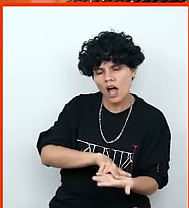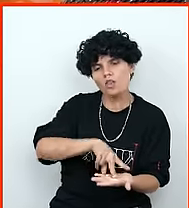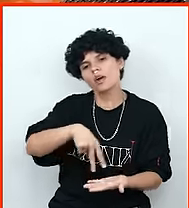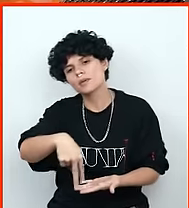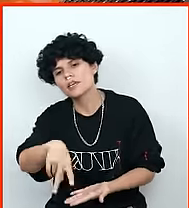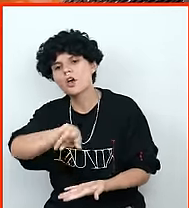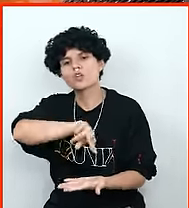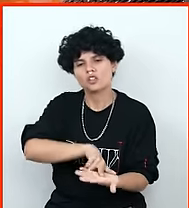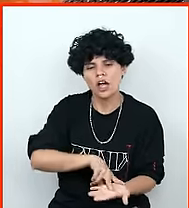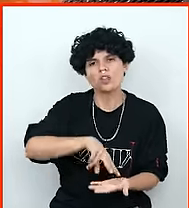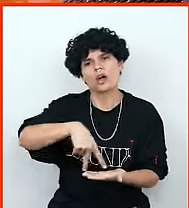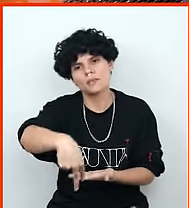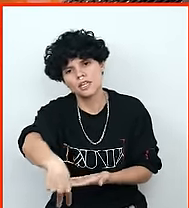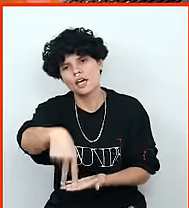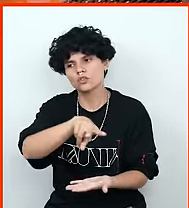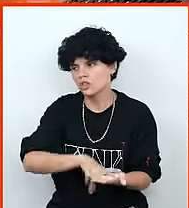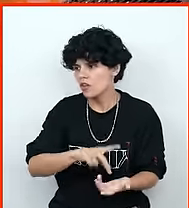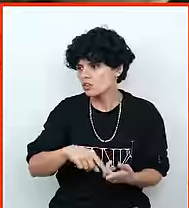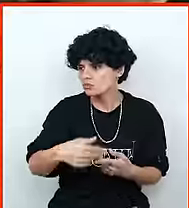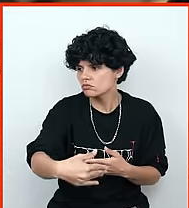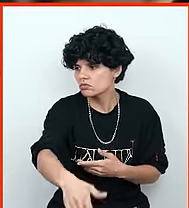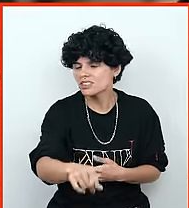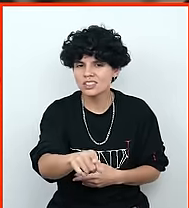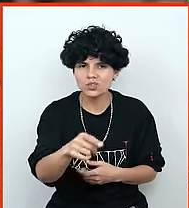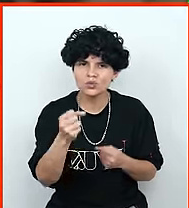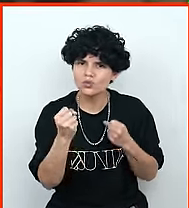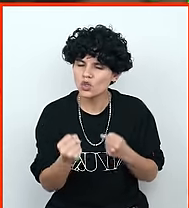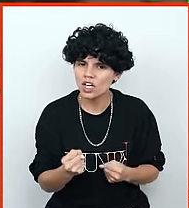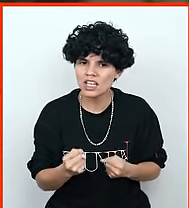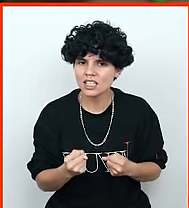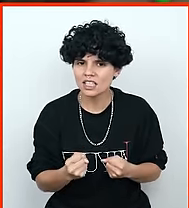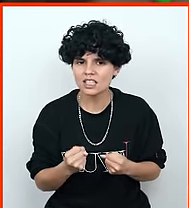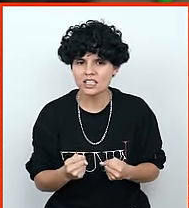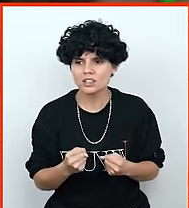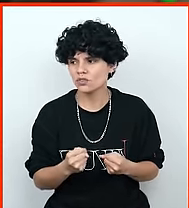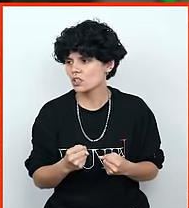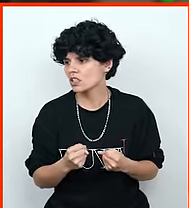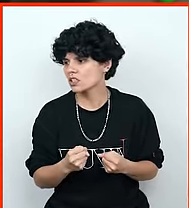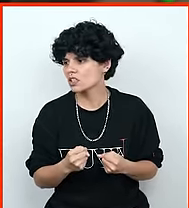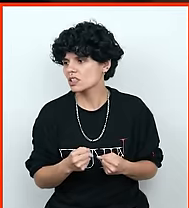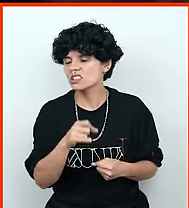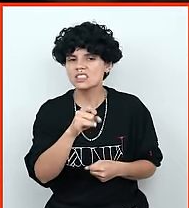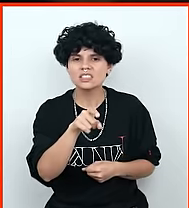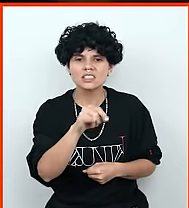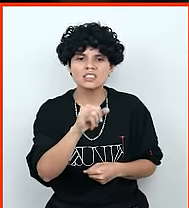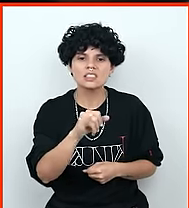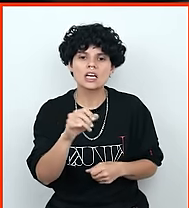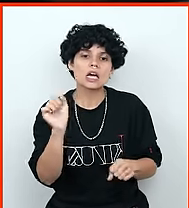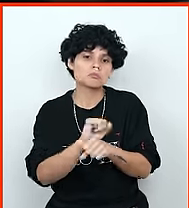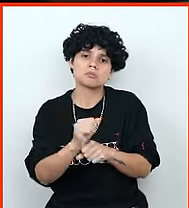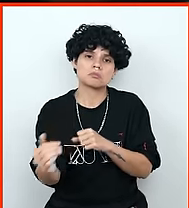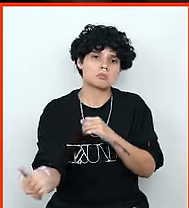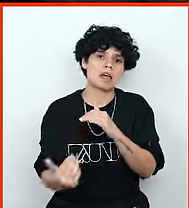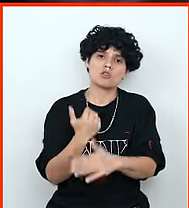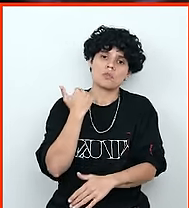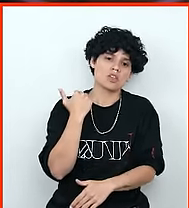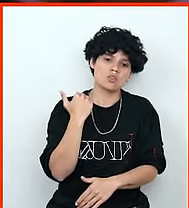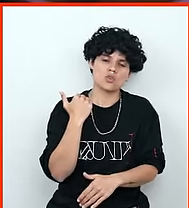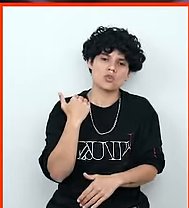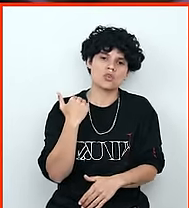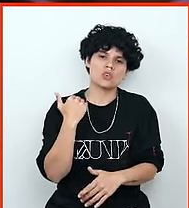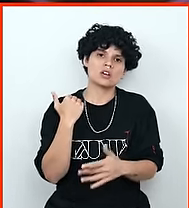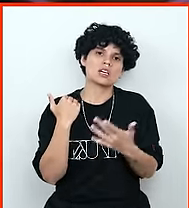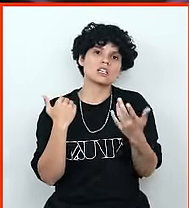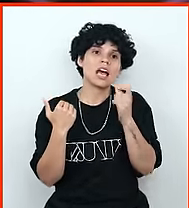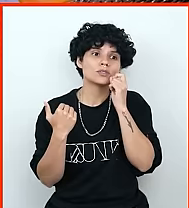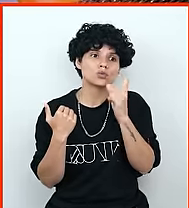nuevo. Sí, tuve como que recuperar la capacidad. Y eso para los médicos fue un golpe, de un atropello. Me atropelló y la explicación